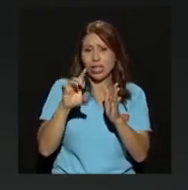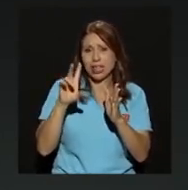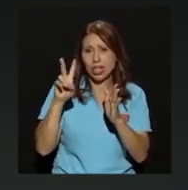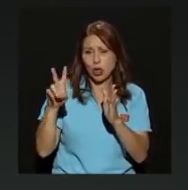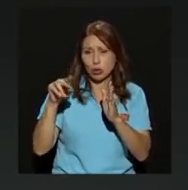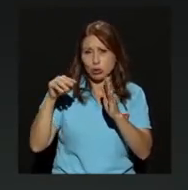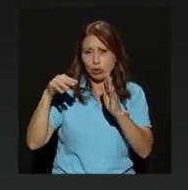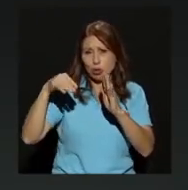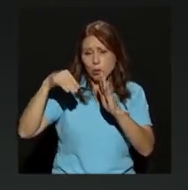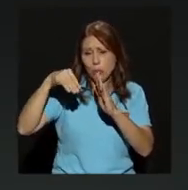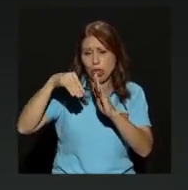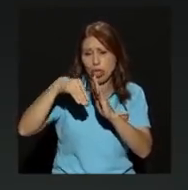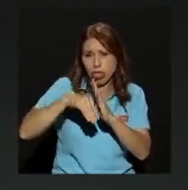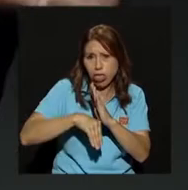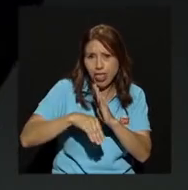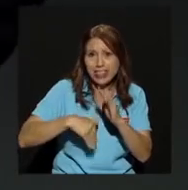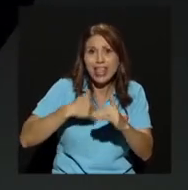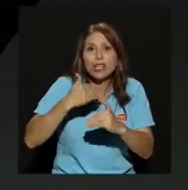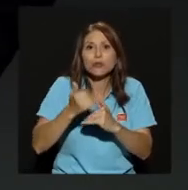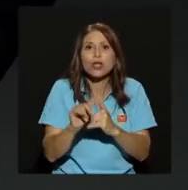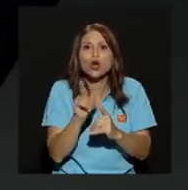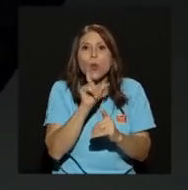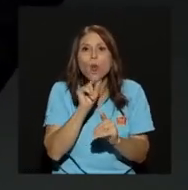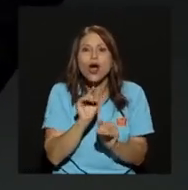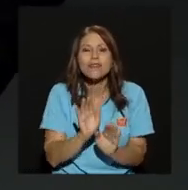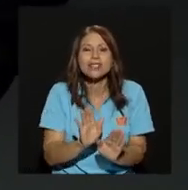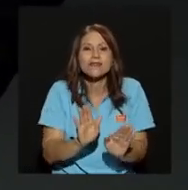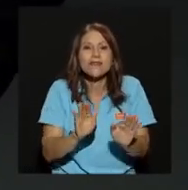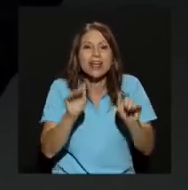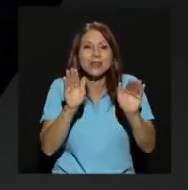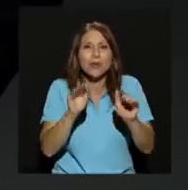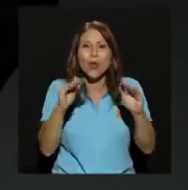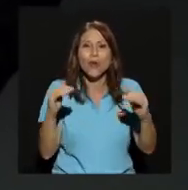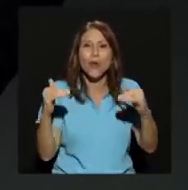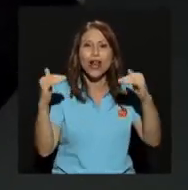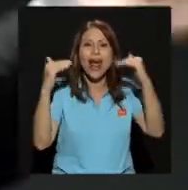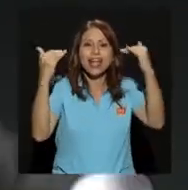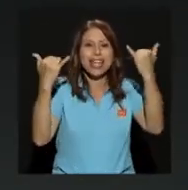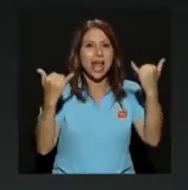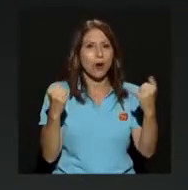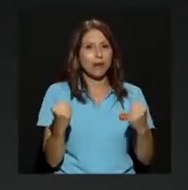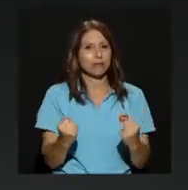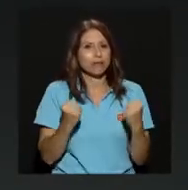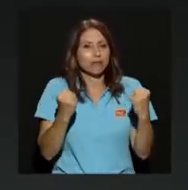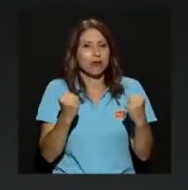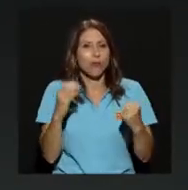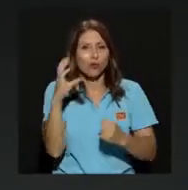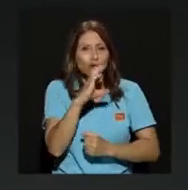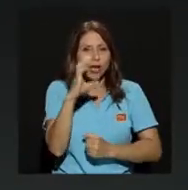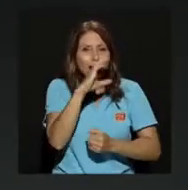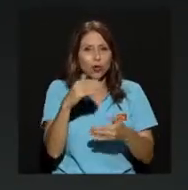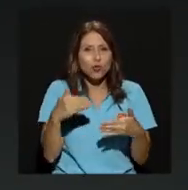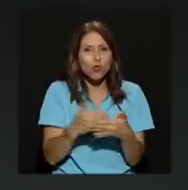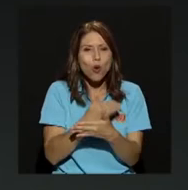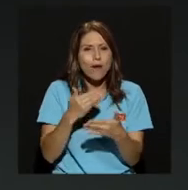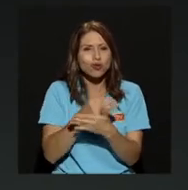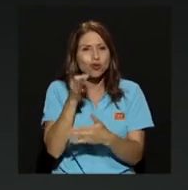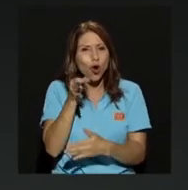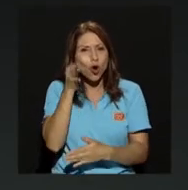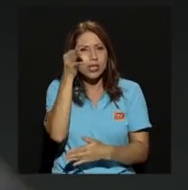como ave fénix volar y ahora con esas alas reforzadas estaba buscando nuevos horizontes